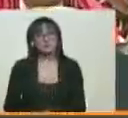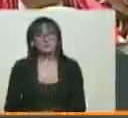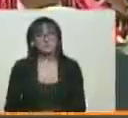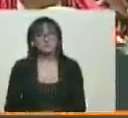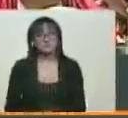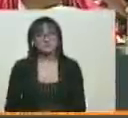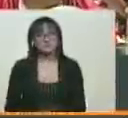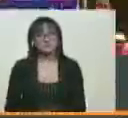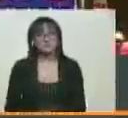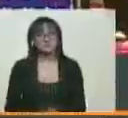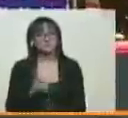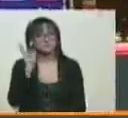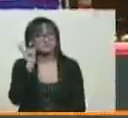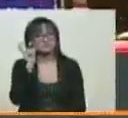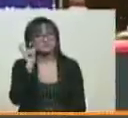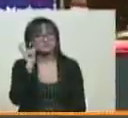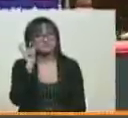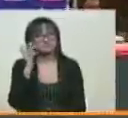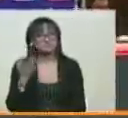No se escucha.